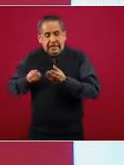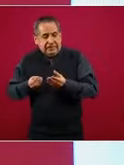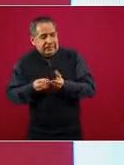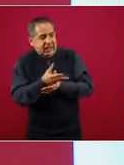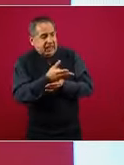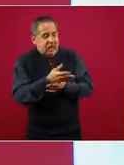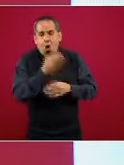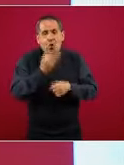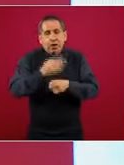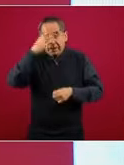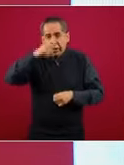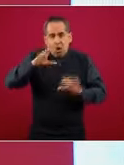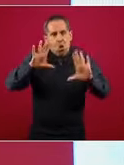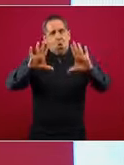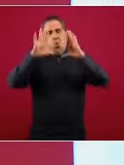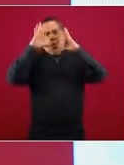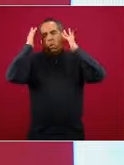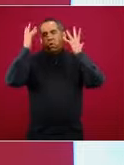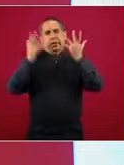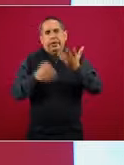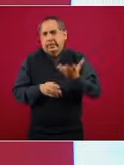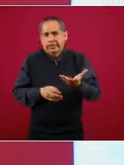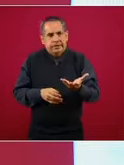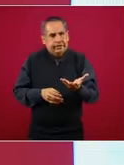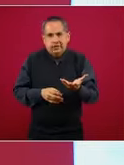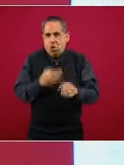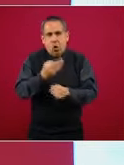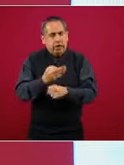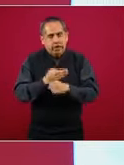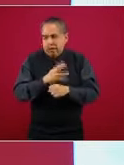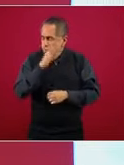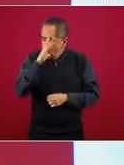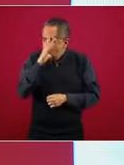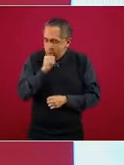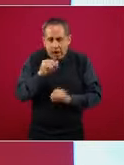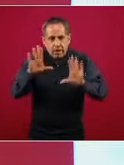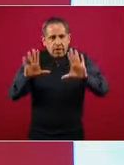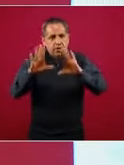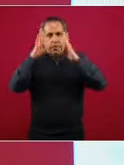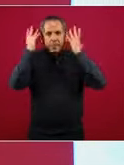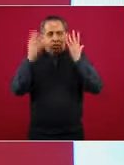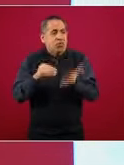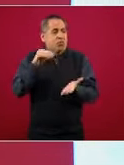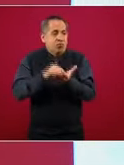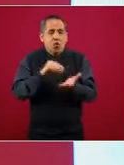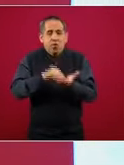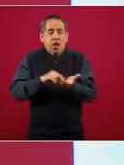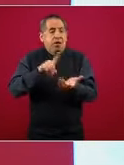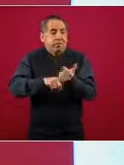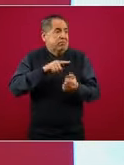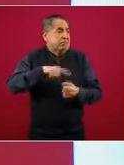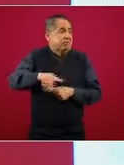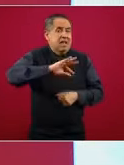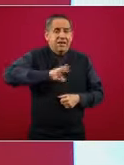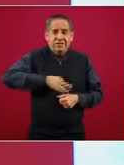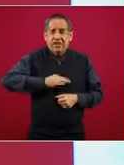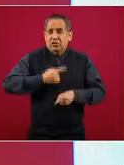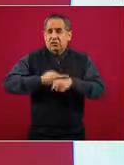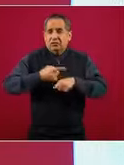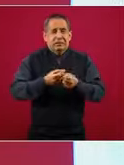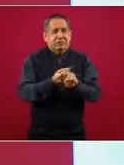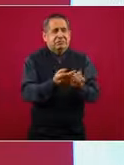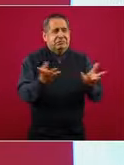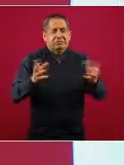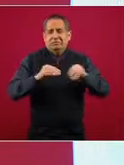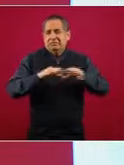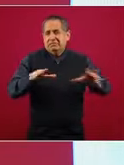está demasiado acelerado, en un momento en que tenemos todavía una importante cantidad de casos. Y